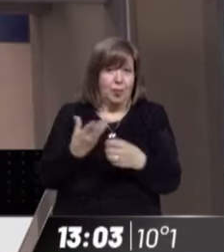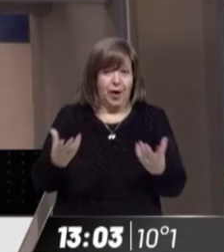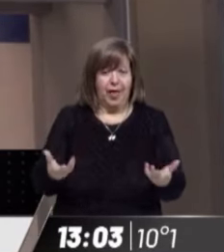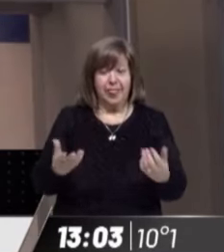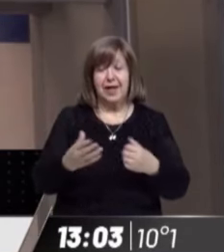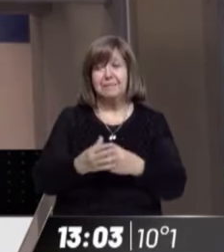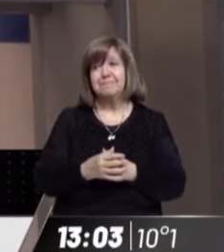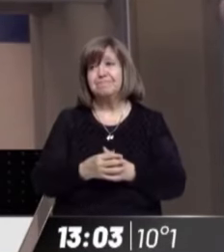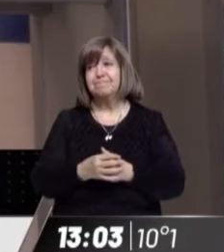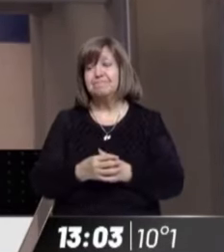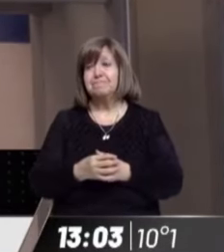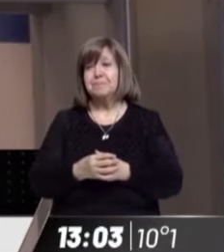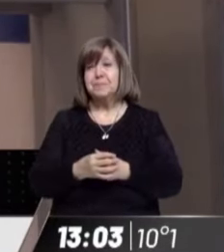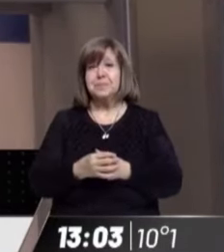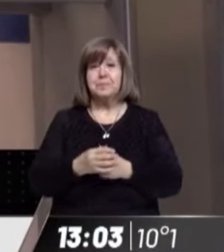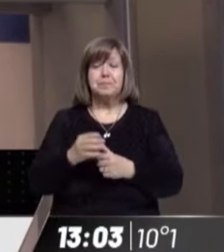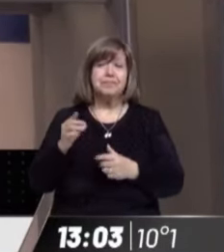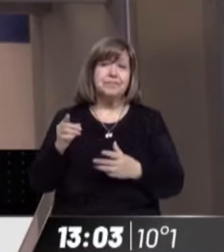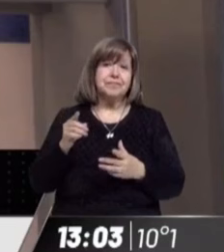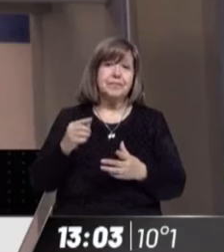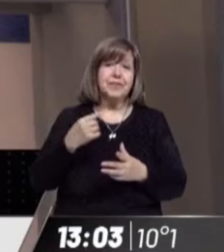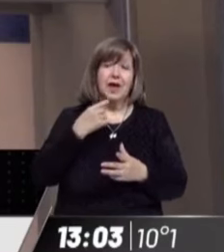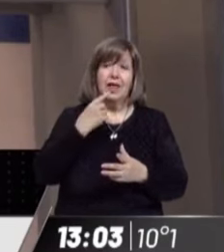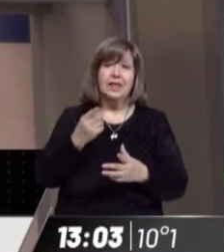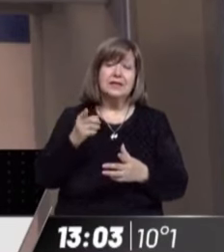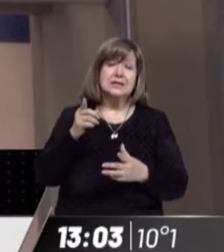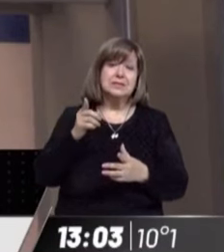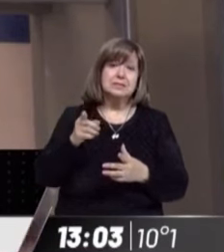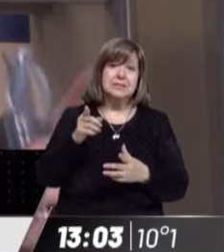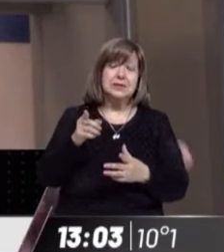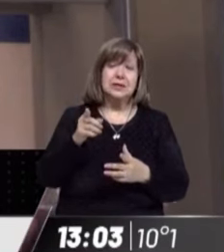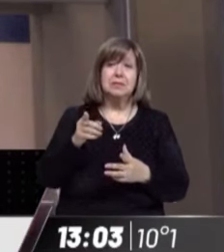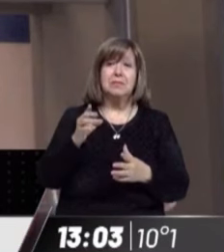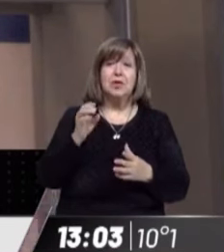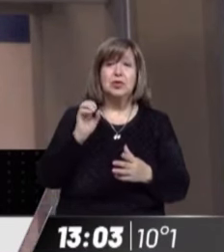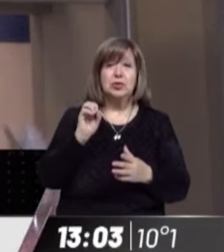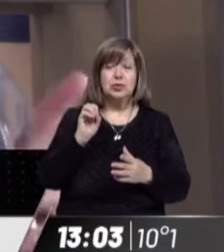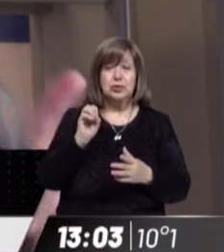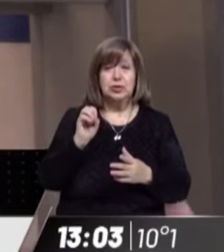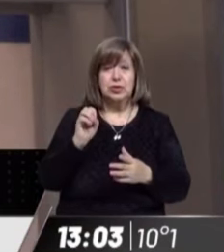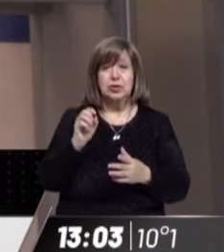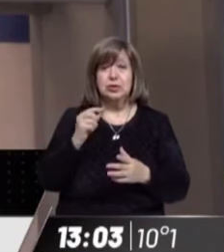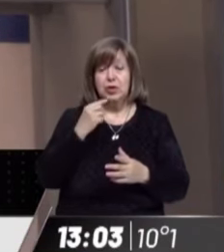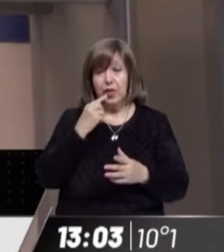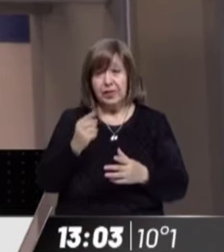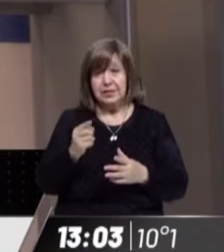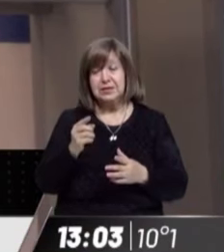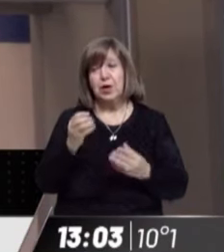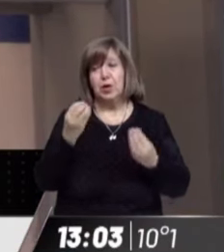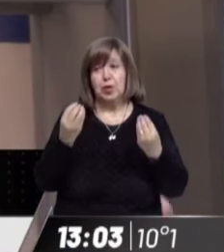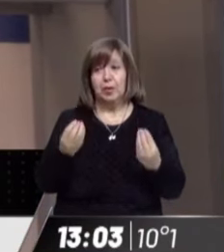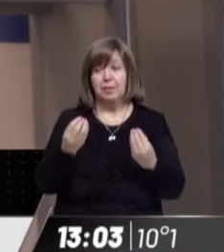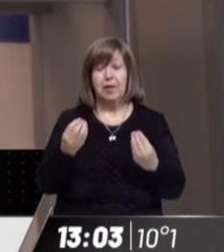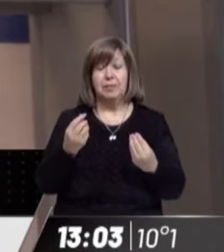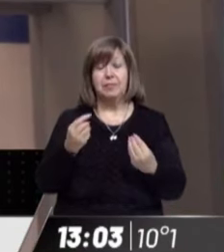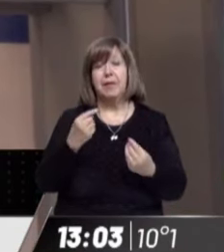denunciante? Eso es un error, porque yo no di el nombre públicamente. Tu nombre es nombre y apellido, yo solo di el apellido.